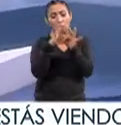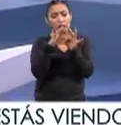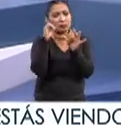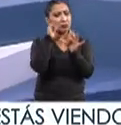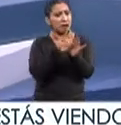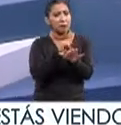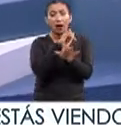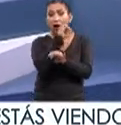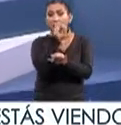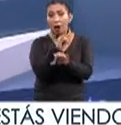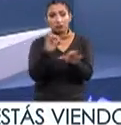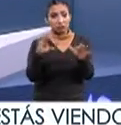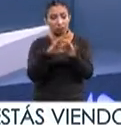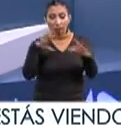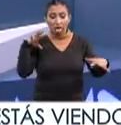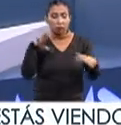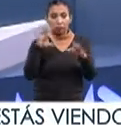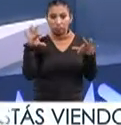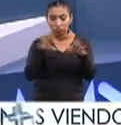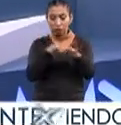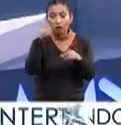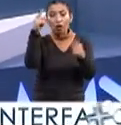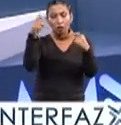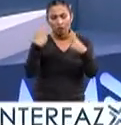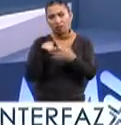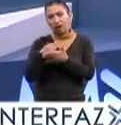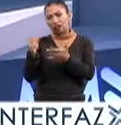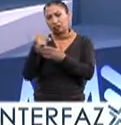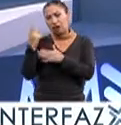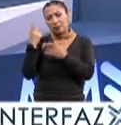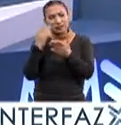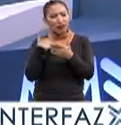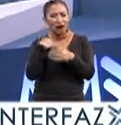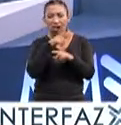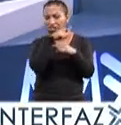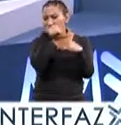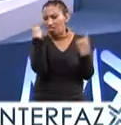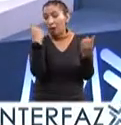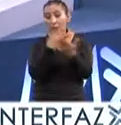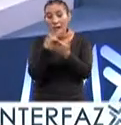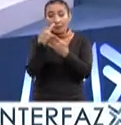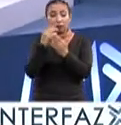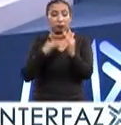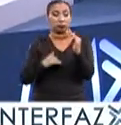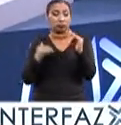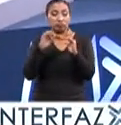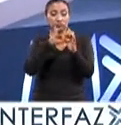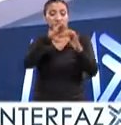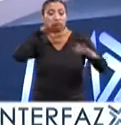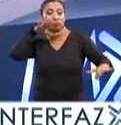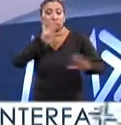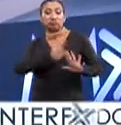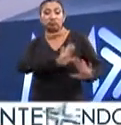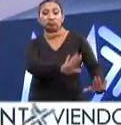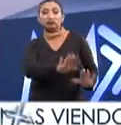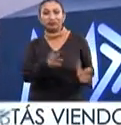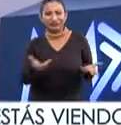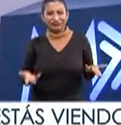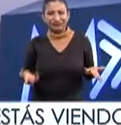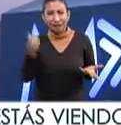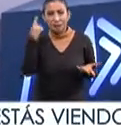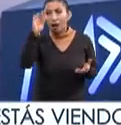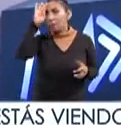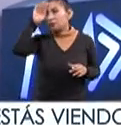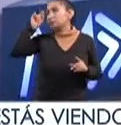el tiempo, nunca lo cerró, porque algunos escritores de repente ya con algún premio se empiezan así como que a aislar un poco